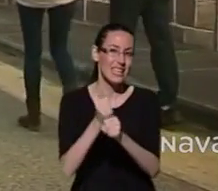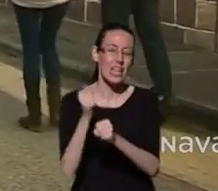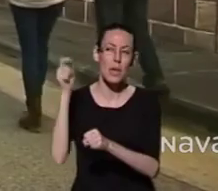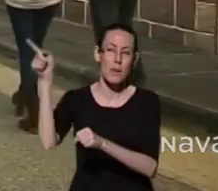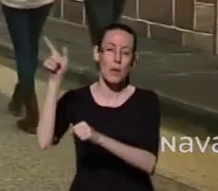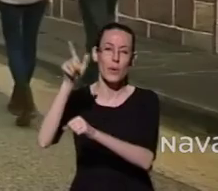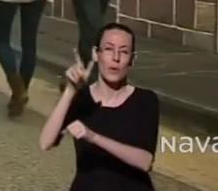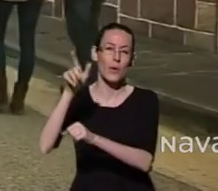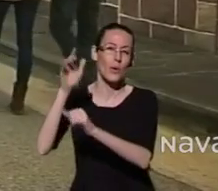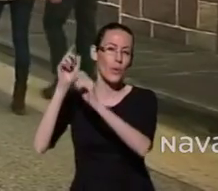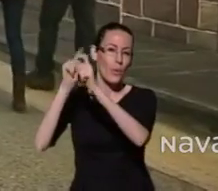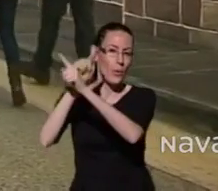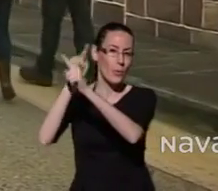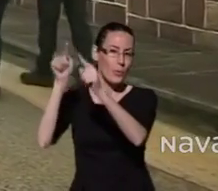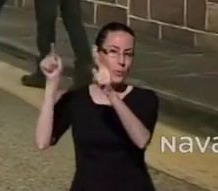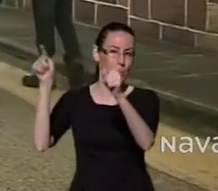habían estado en el monte, le pagaban